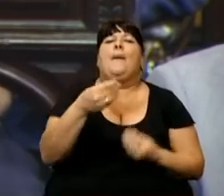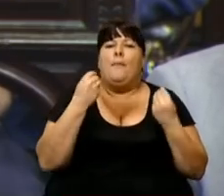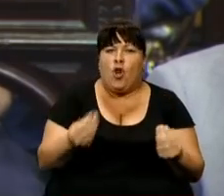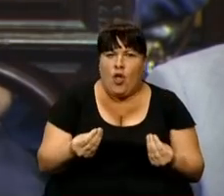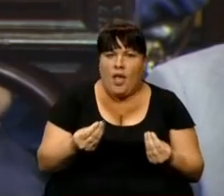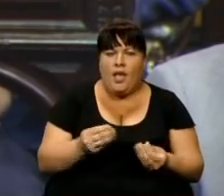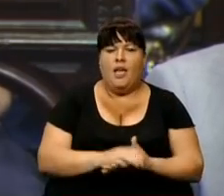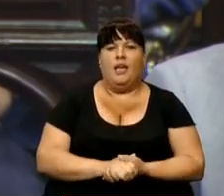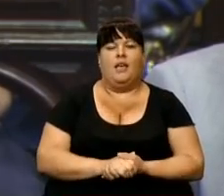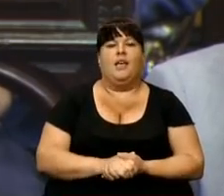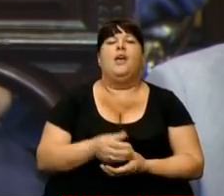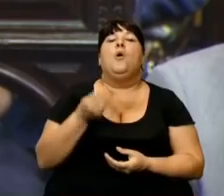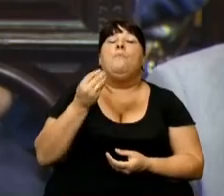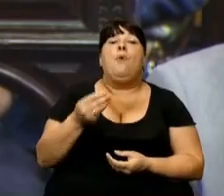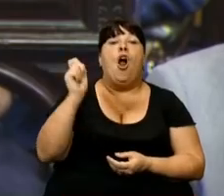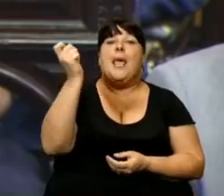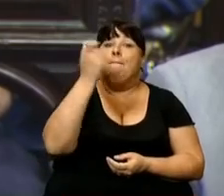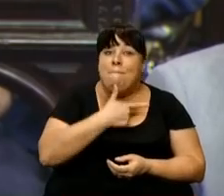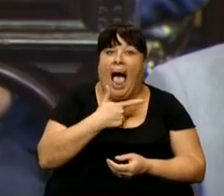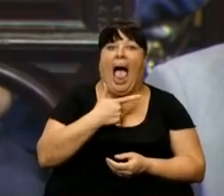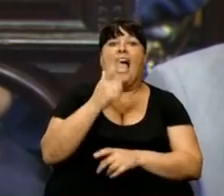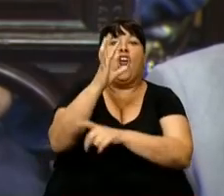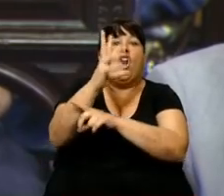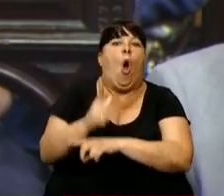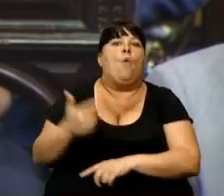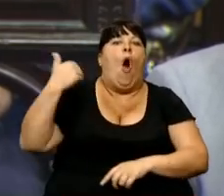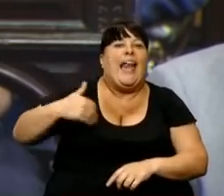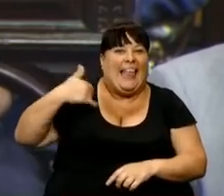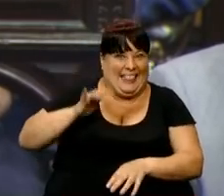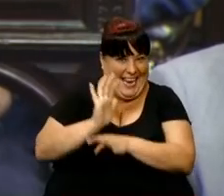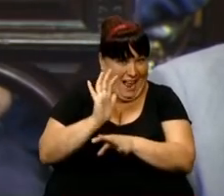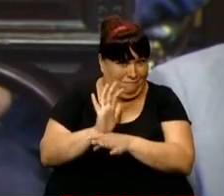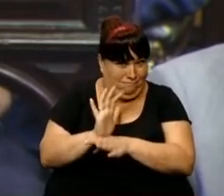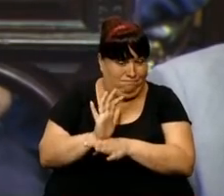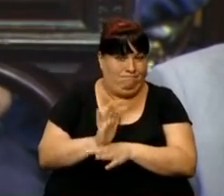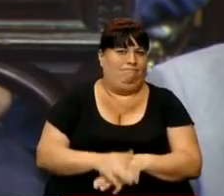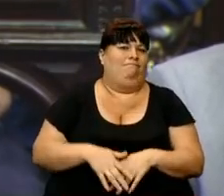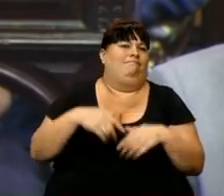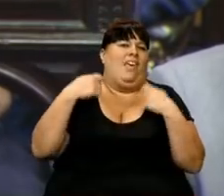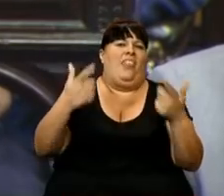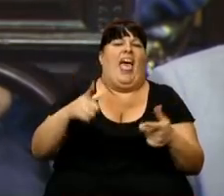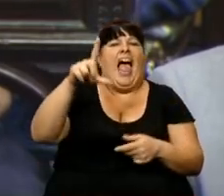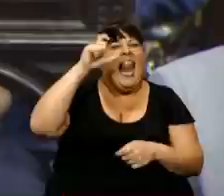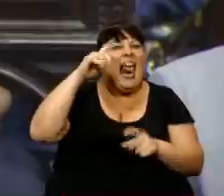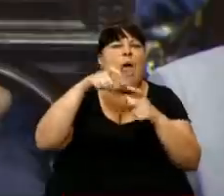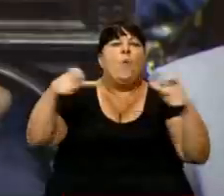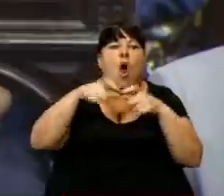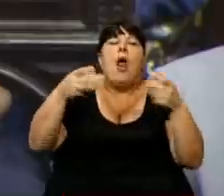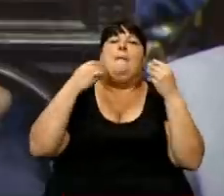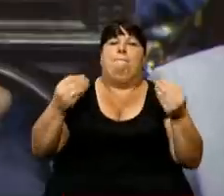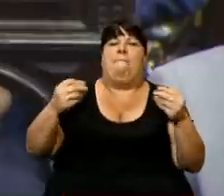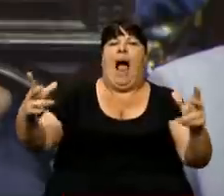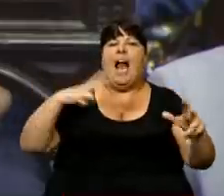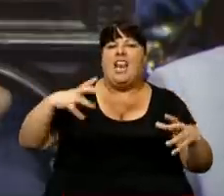qué? Porque el macrismo que se robó la Argentina llenó de LELIC para que se llenen